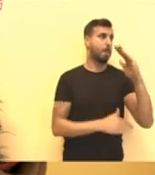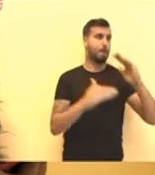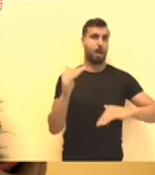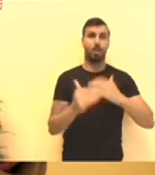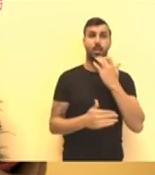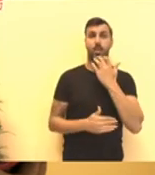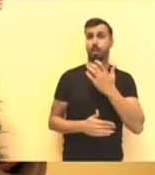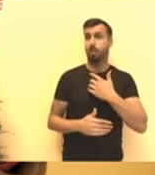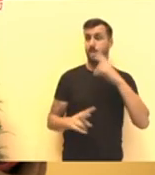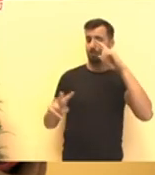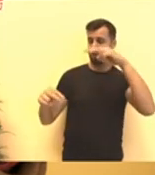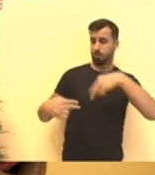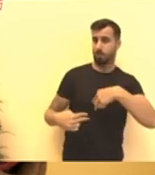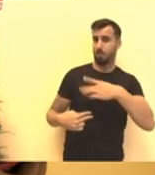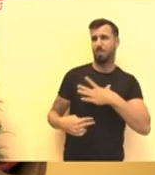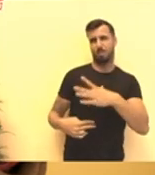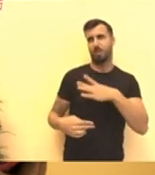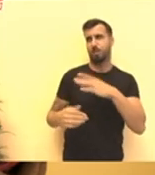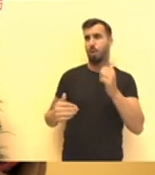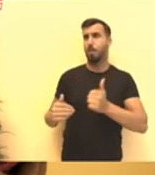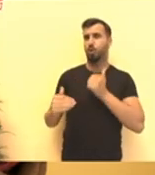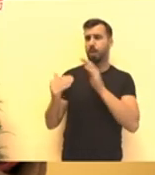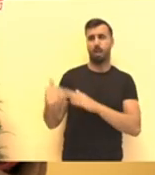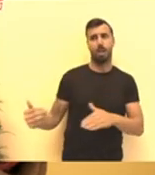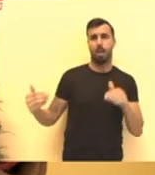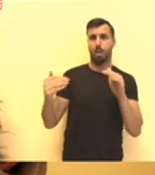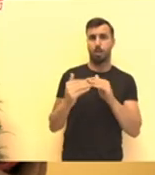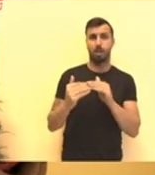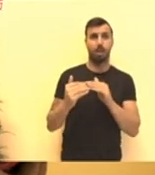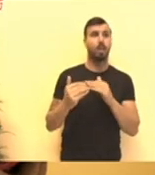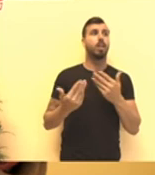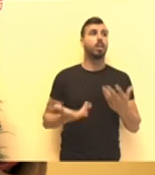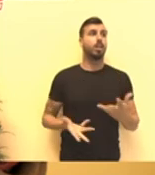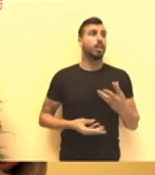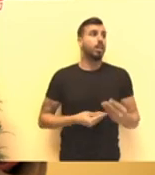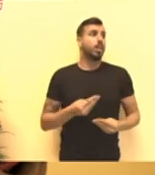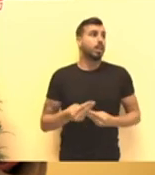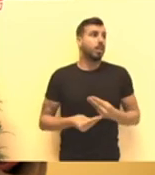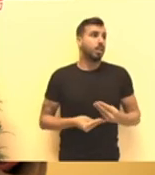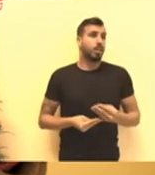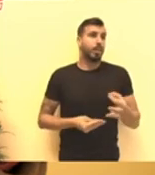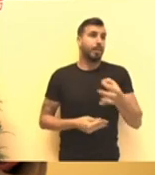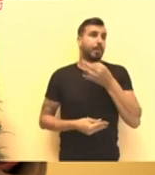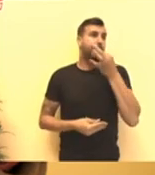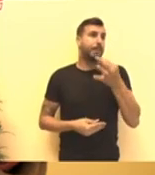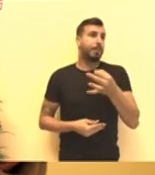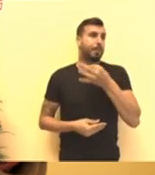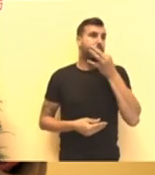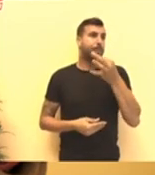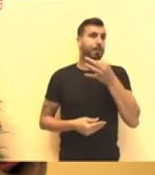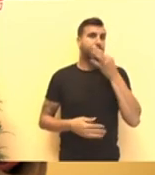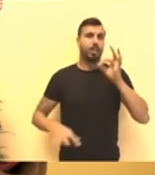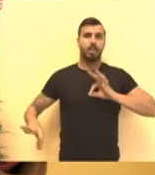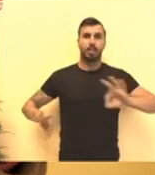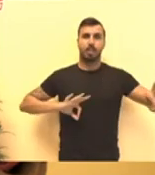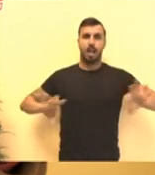mismas oportunidades que a los demás. Lo que se hizo fue simplemente un paripé, pero no un reconocimiento